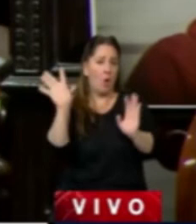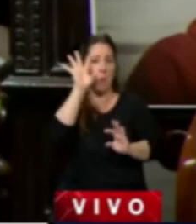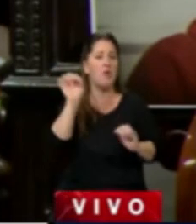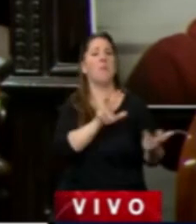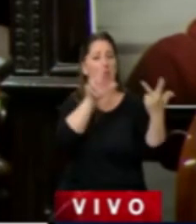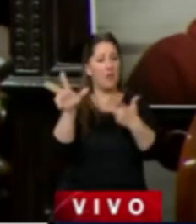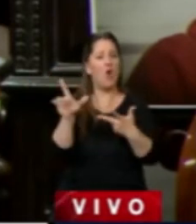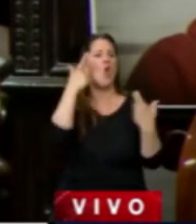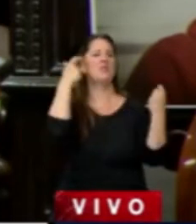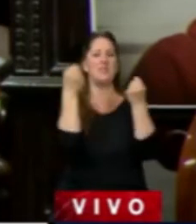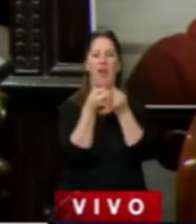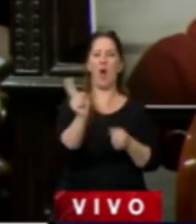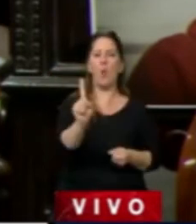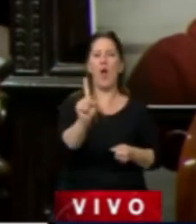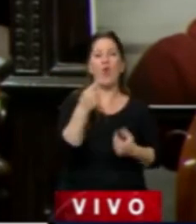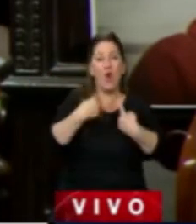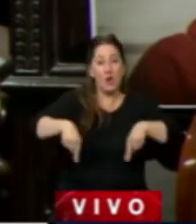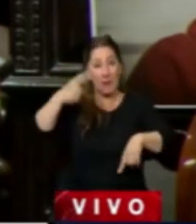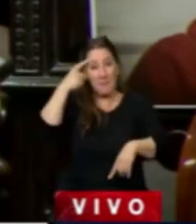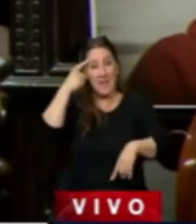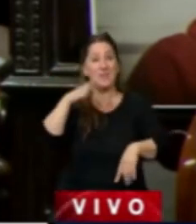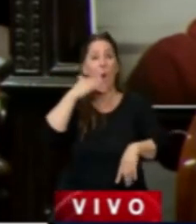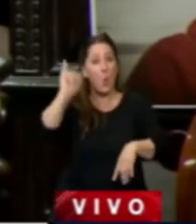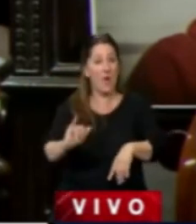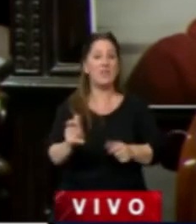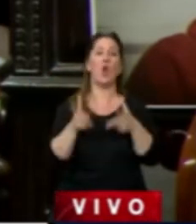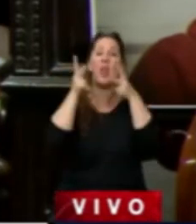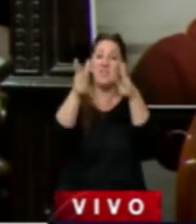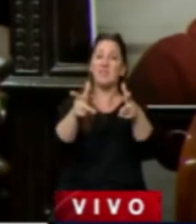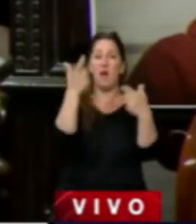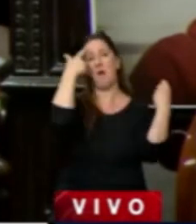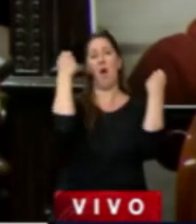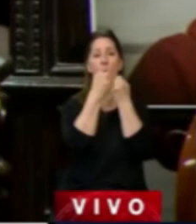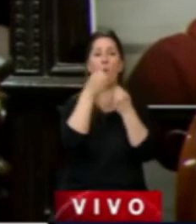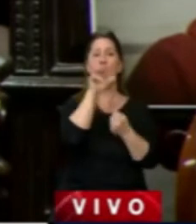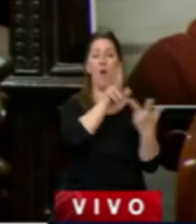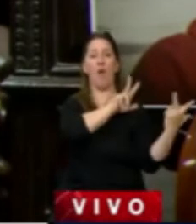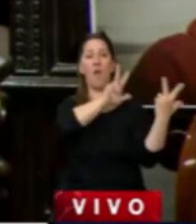le expresó que no estaba de acuerdo con lo que él pensaba y con lo que él expresaba desde la política.